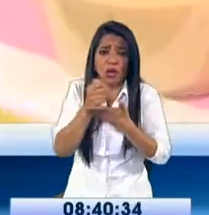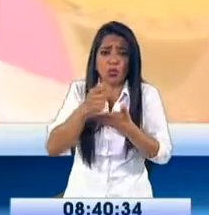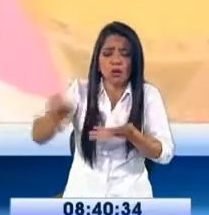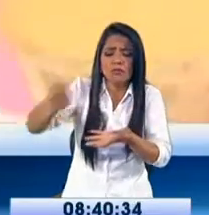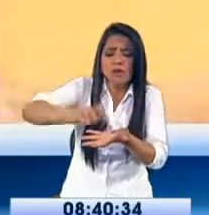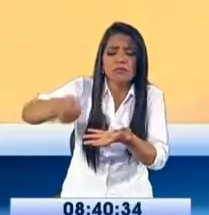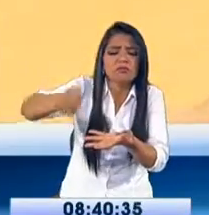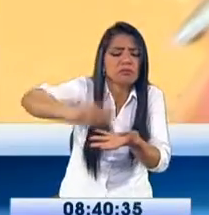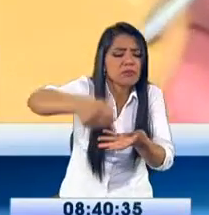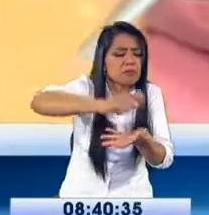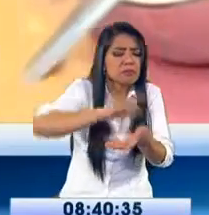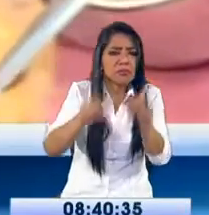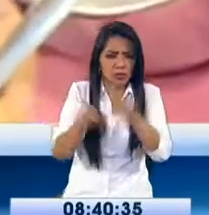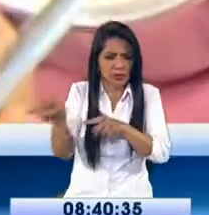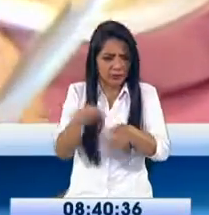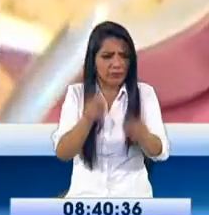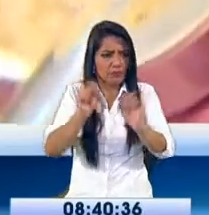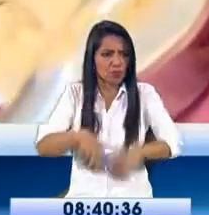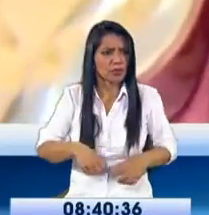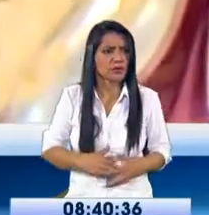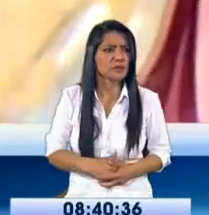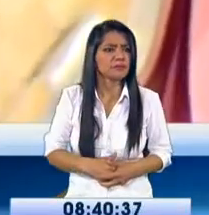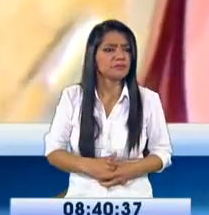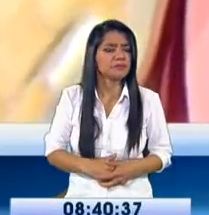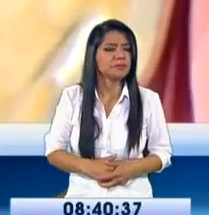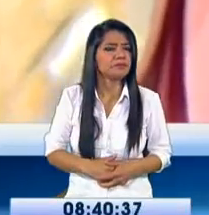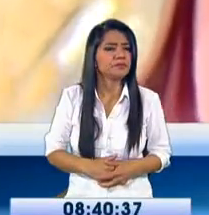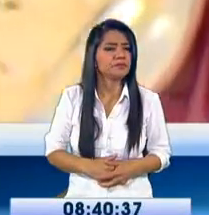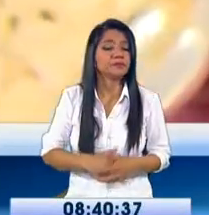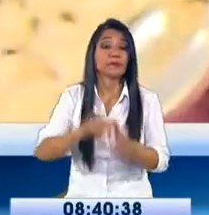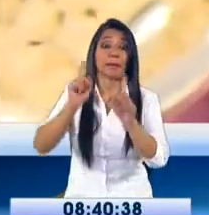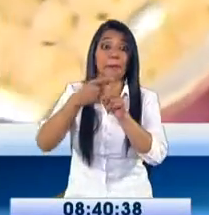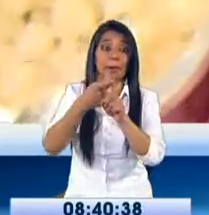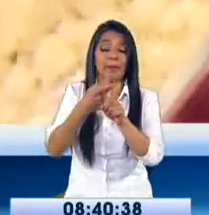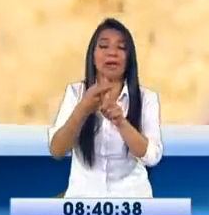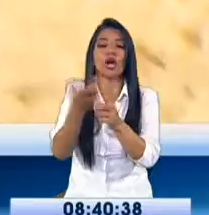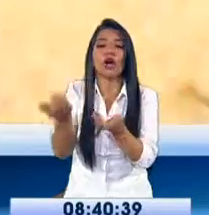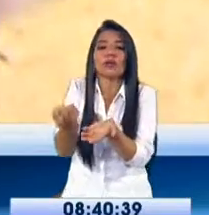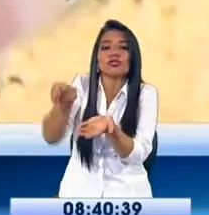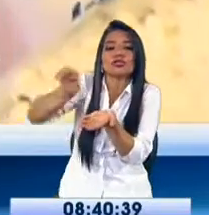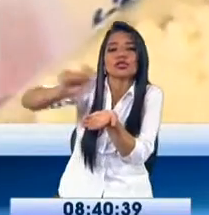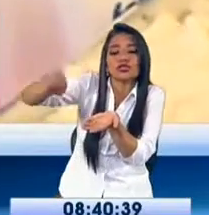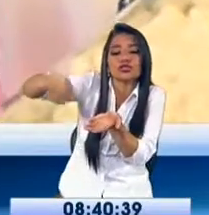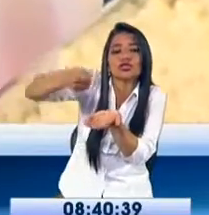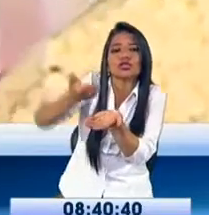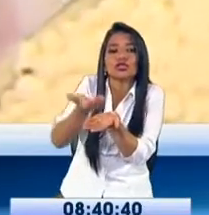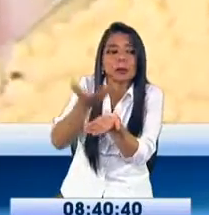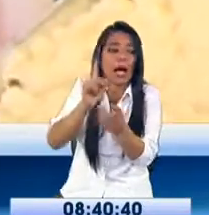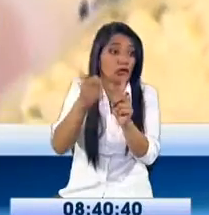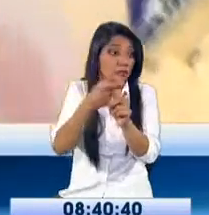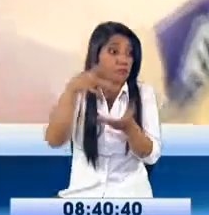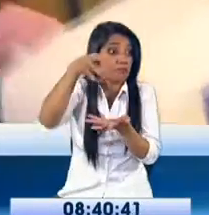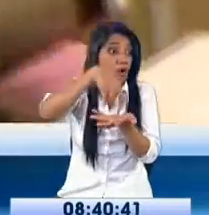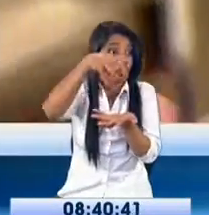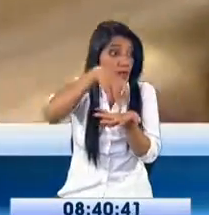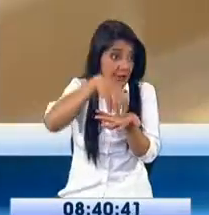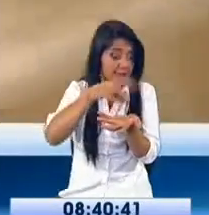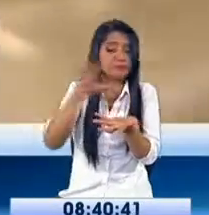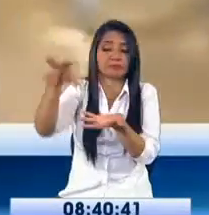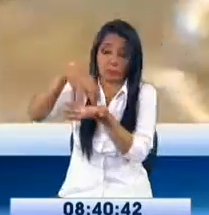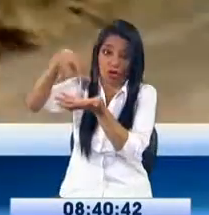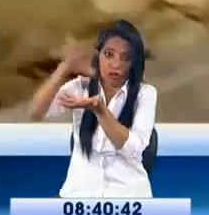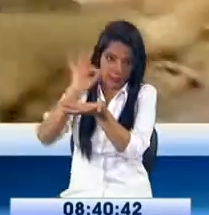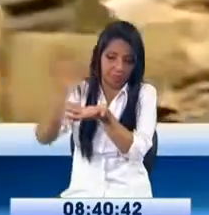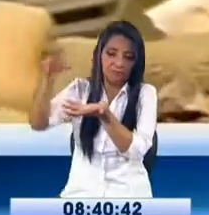platito para que la gente lo vea por supuesto ahí va a haber primero el caldo por supuesto a ver primero el monte y ahí viene